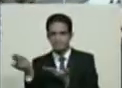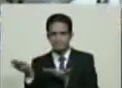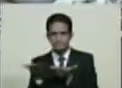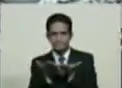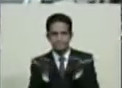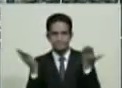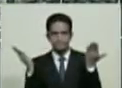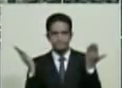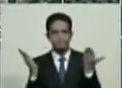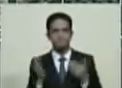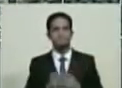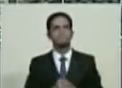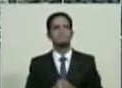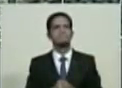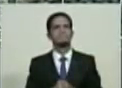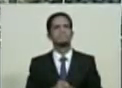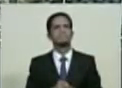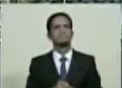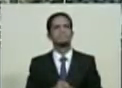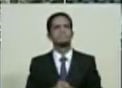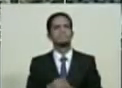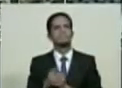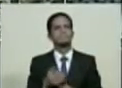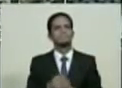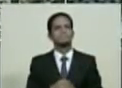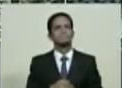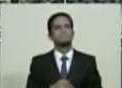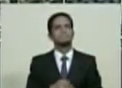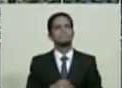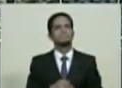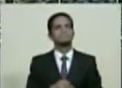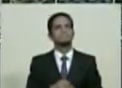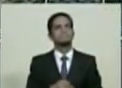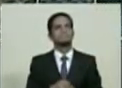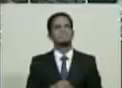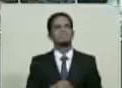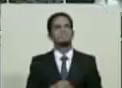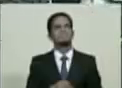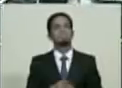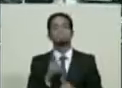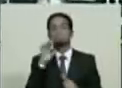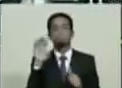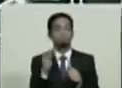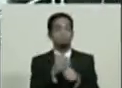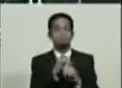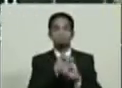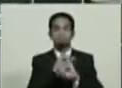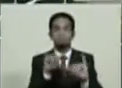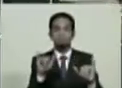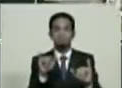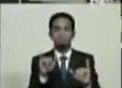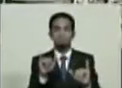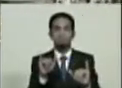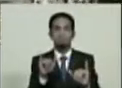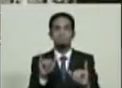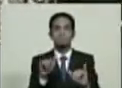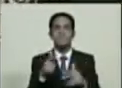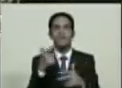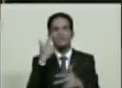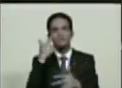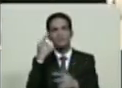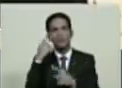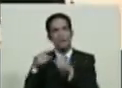la red que formaba esta banda organizada y tenemos también los elementos de interés